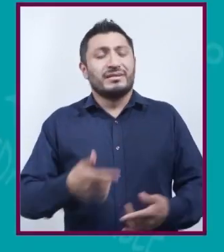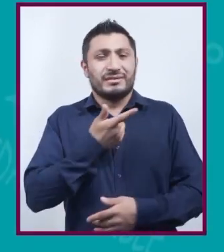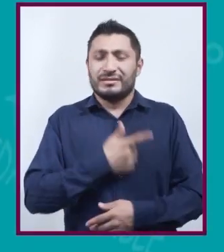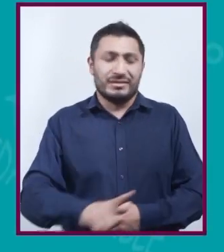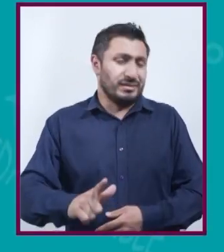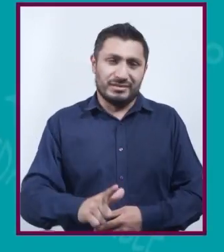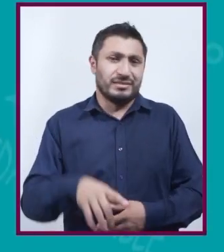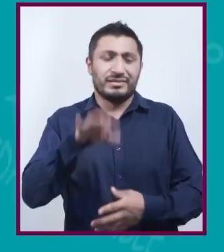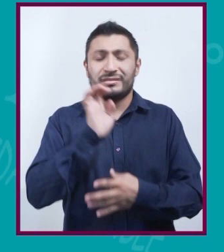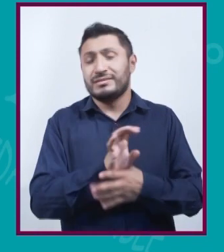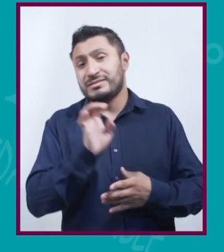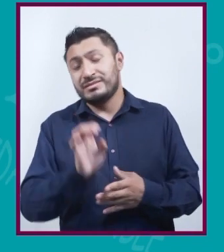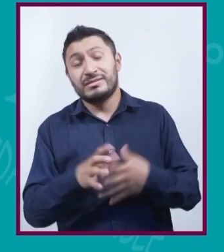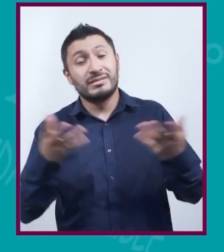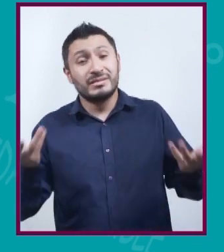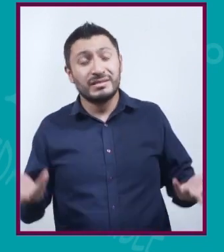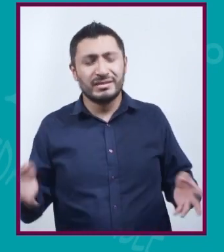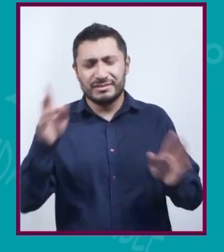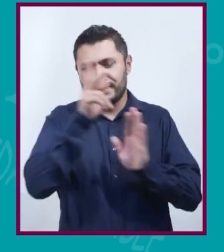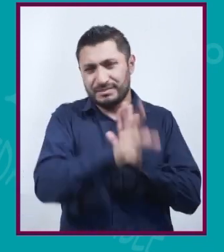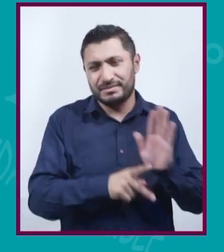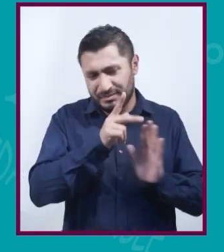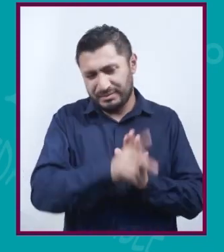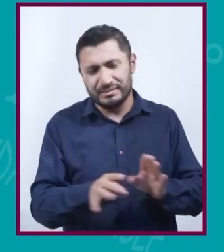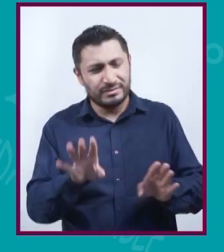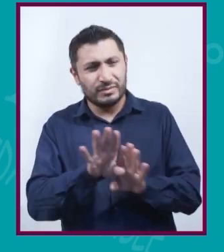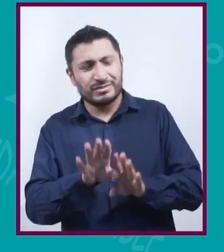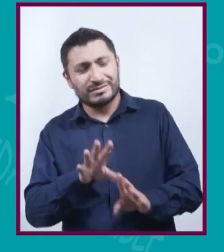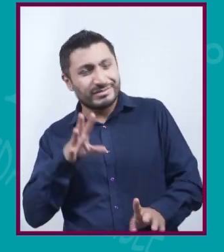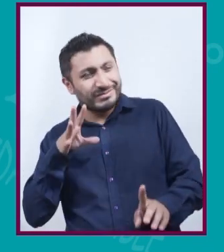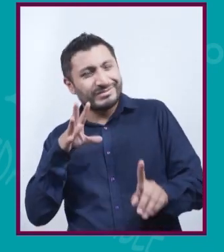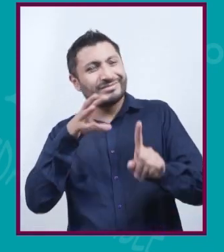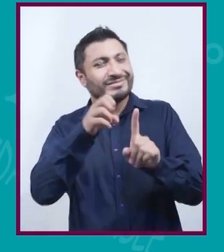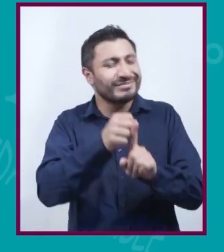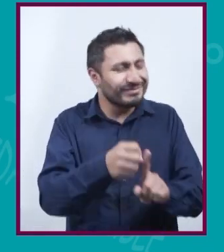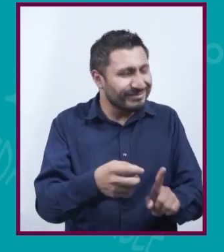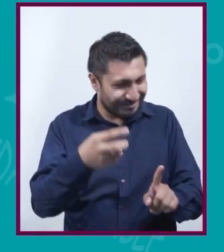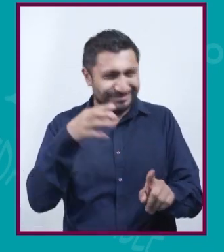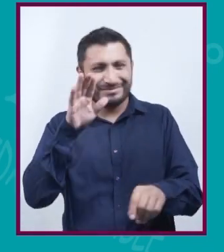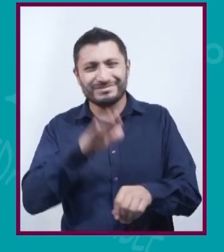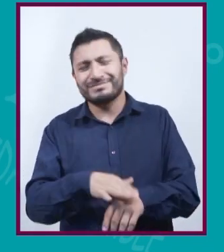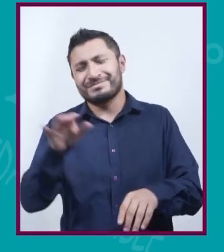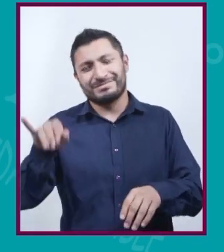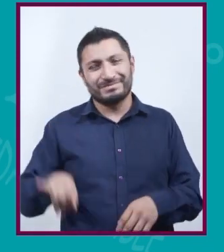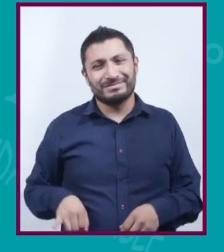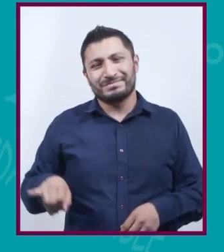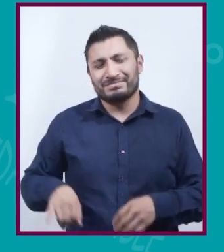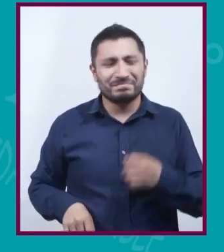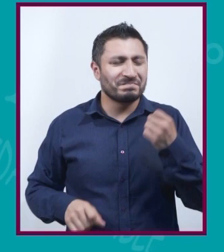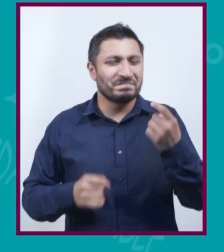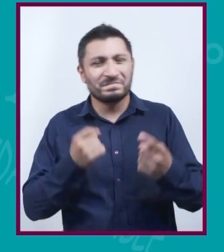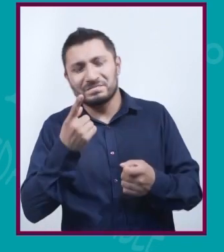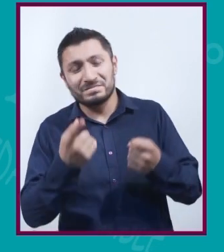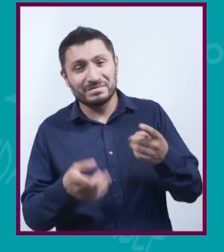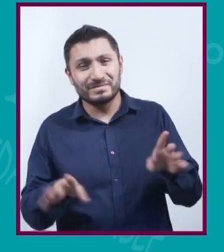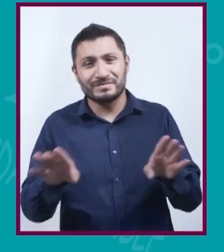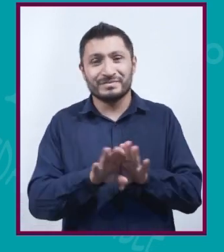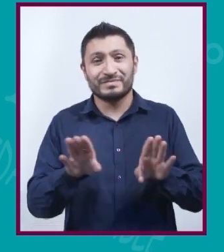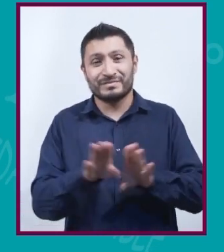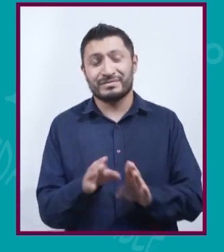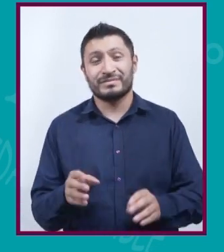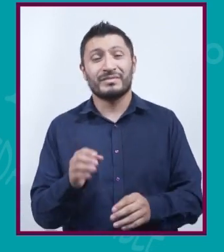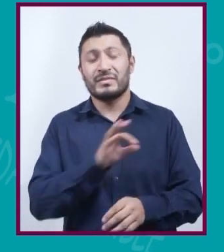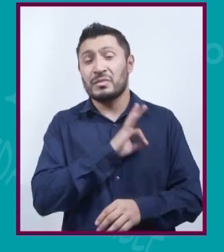sí la historia no me gusta mucho. Entonces, como que las películas te atrapan, ¿no? De repente son como más